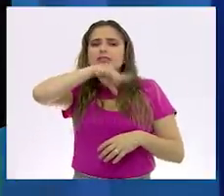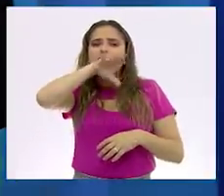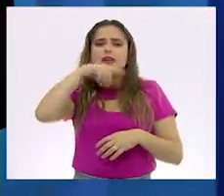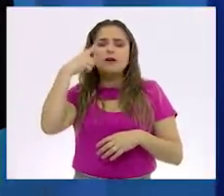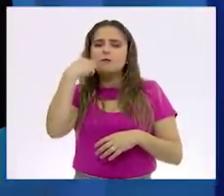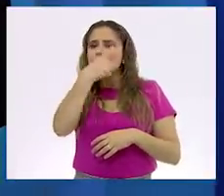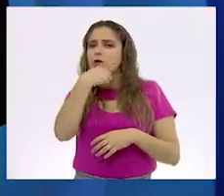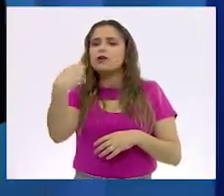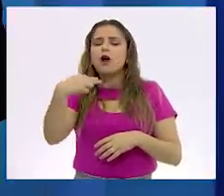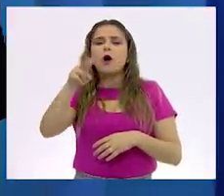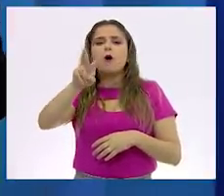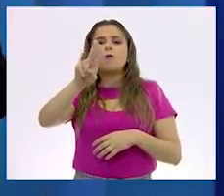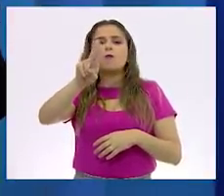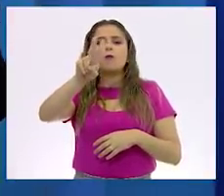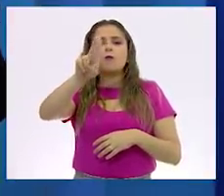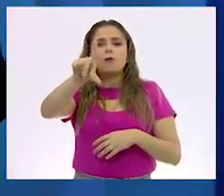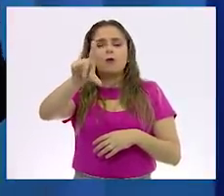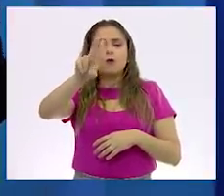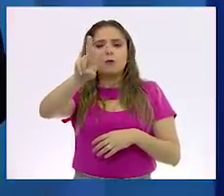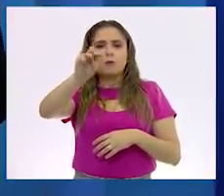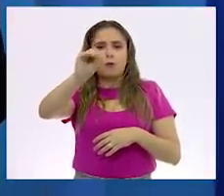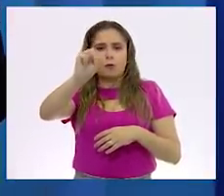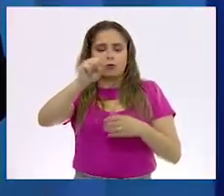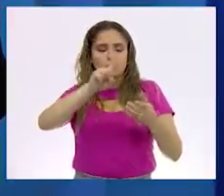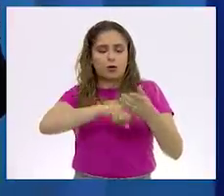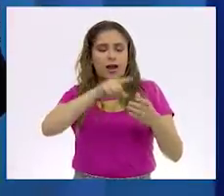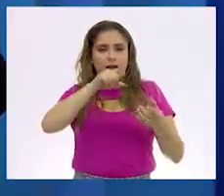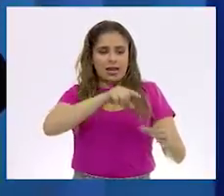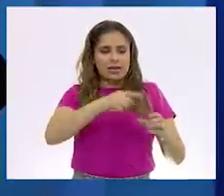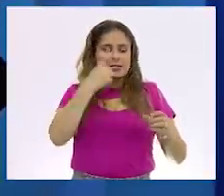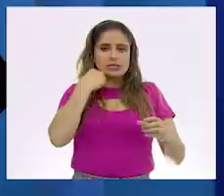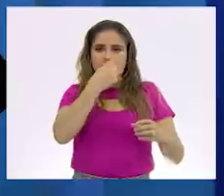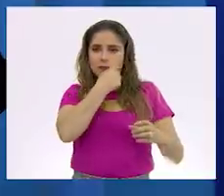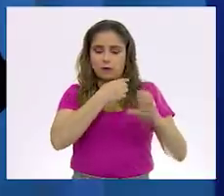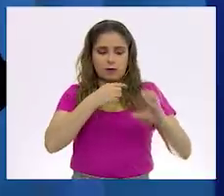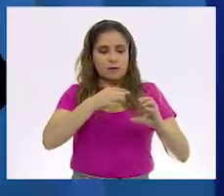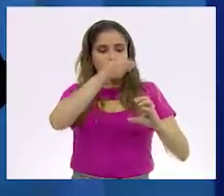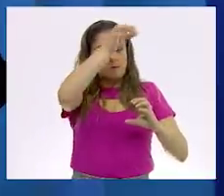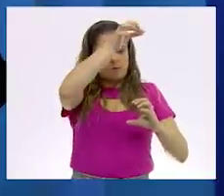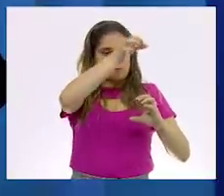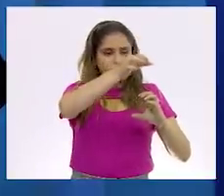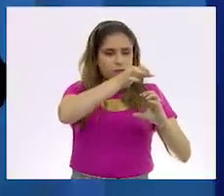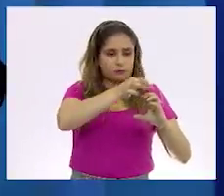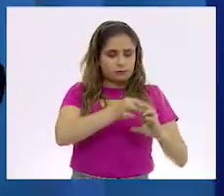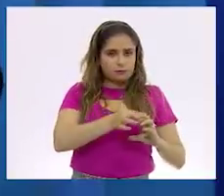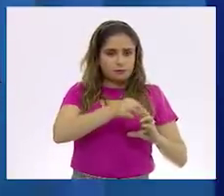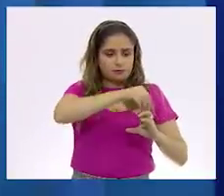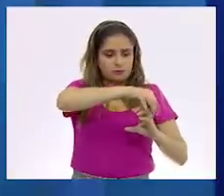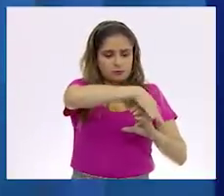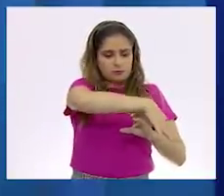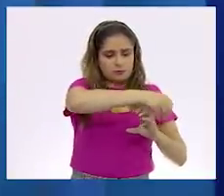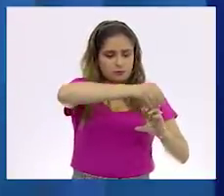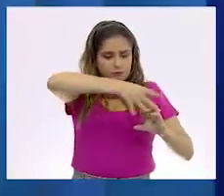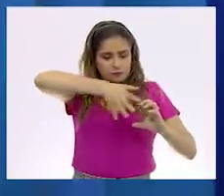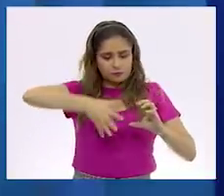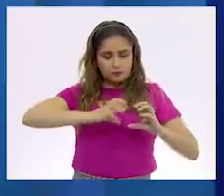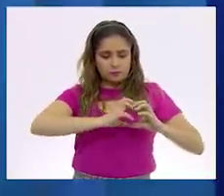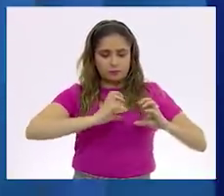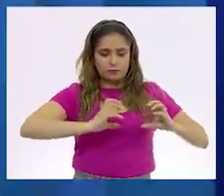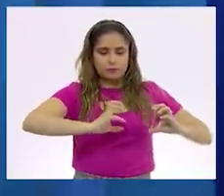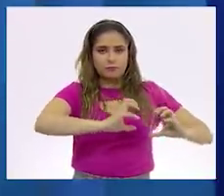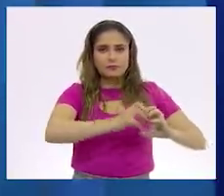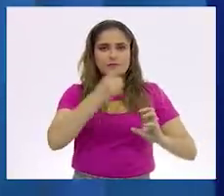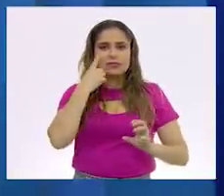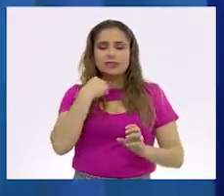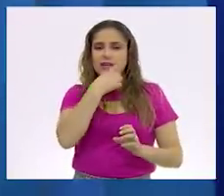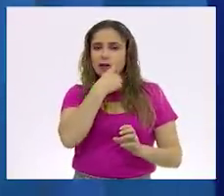llama bulbos y son una parte de la planta que se encuentra entre el tallo y la raíz. También están las flores comestibles